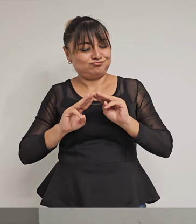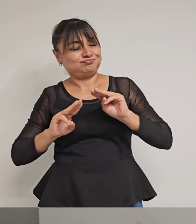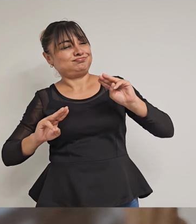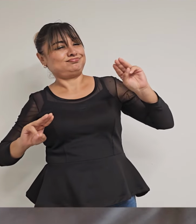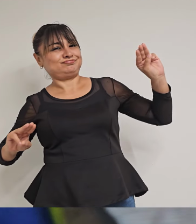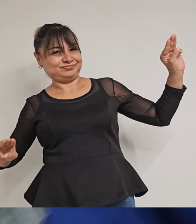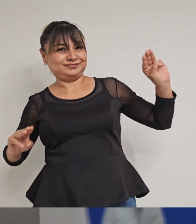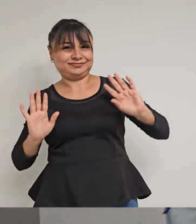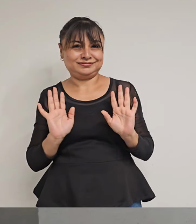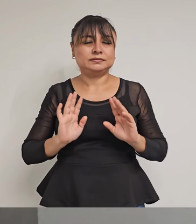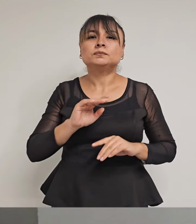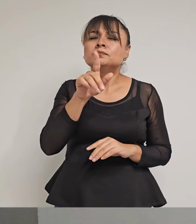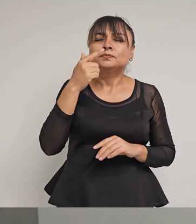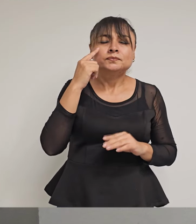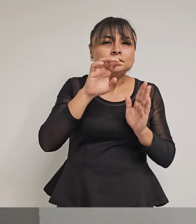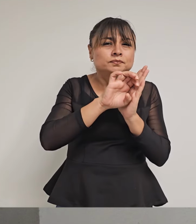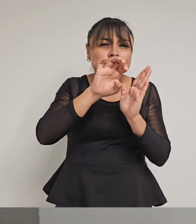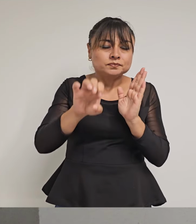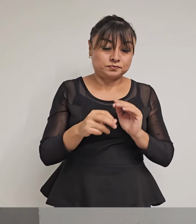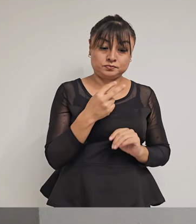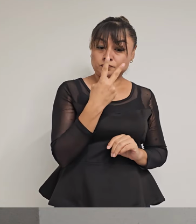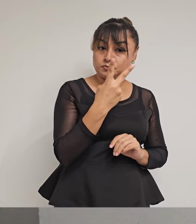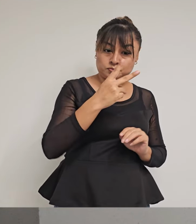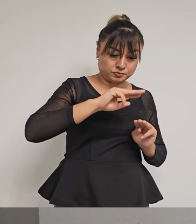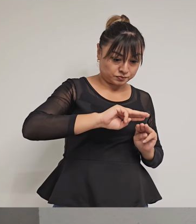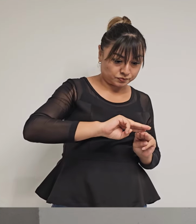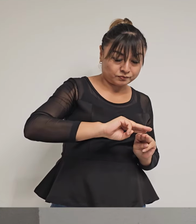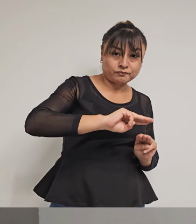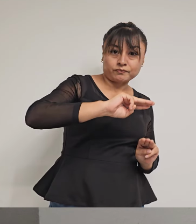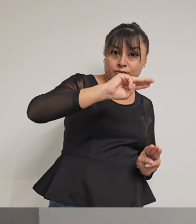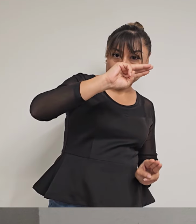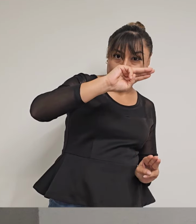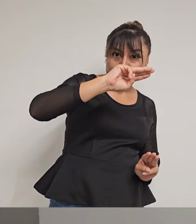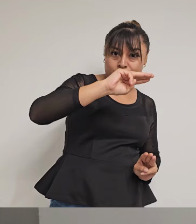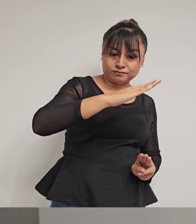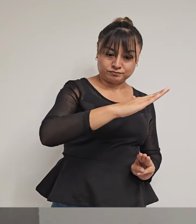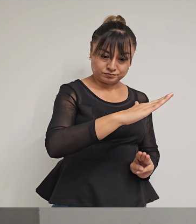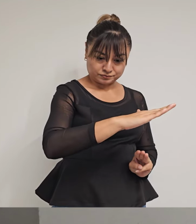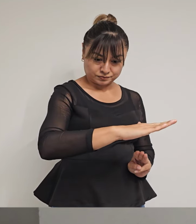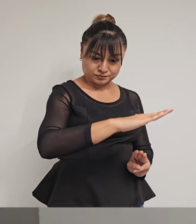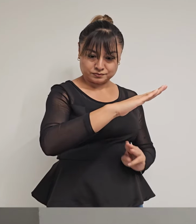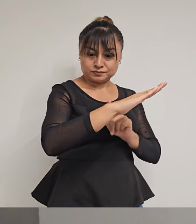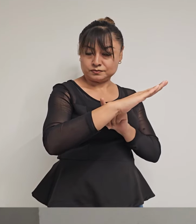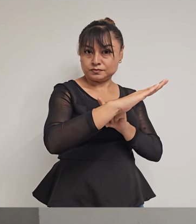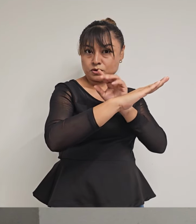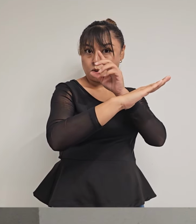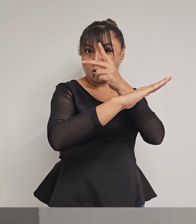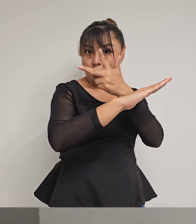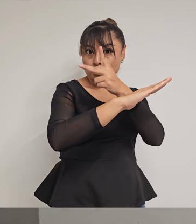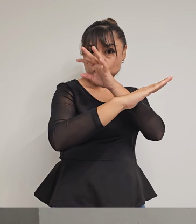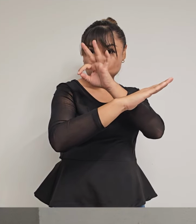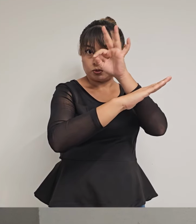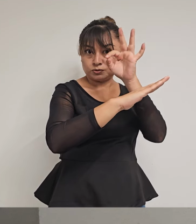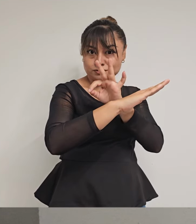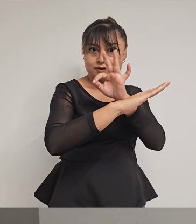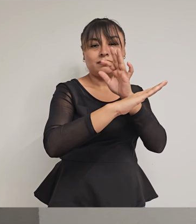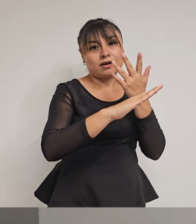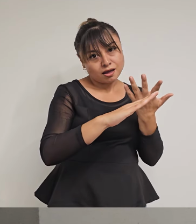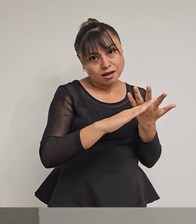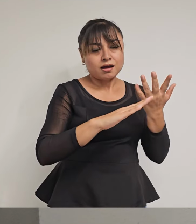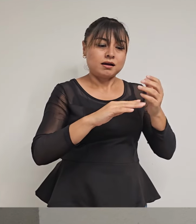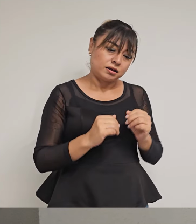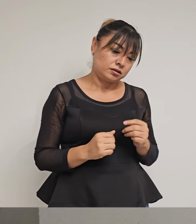rampa. Por ejemplo, si necesito colocar una rampa para alcanzar una altura de 2 metros y considerando un porcentaje de pendiente del 8%, lo que voy a hacer es